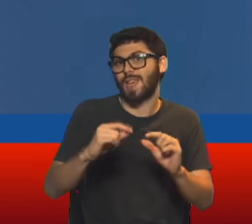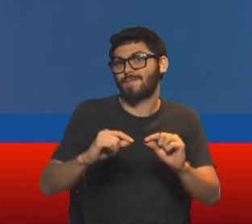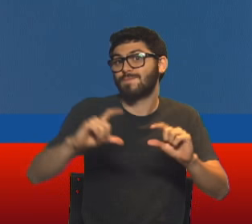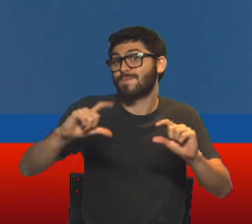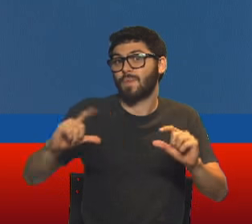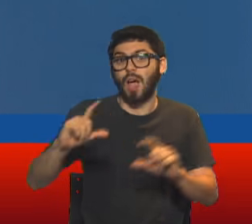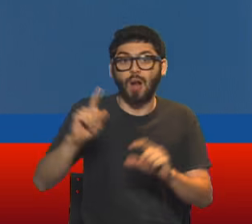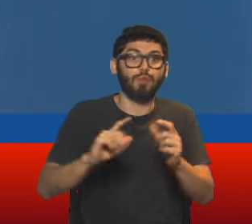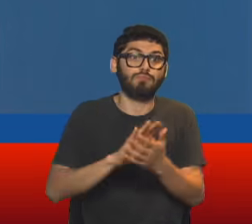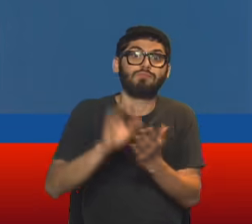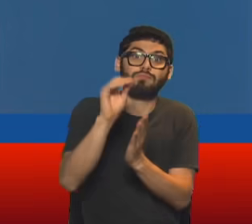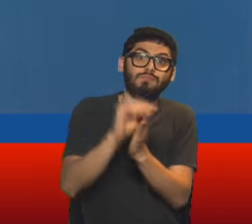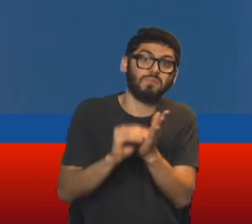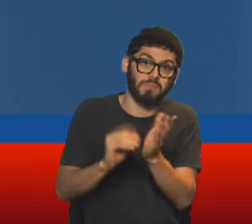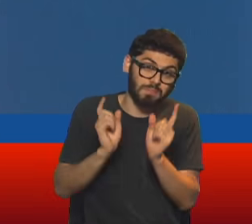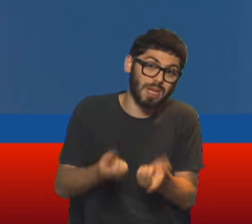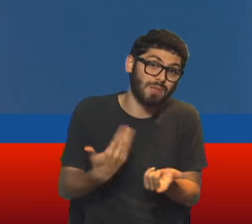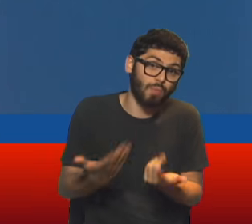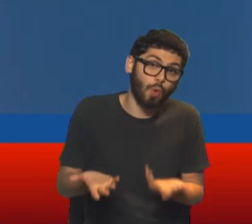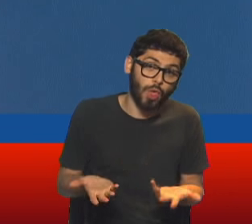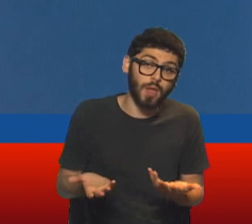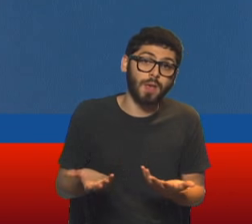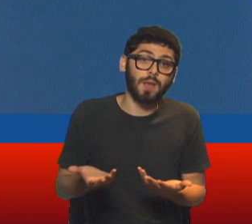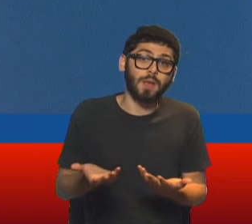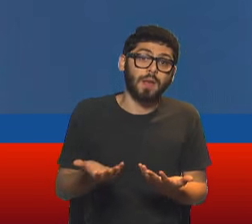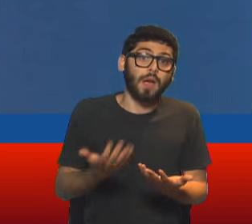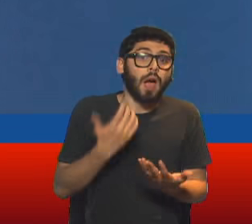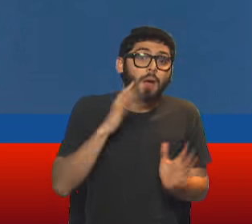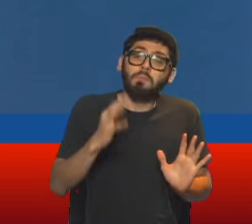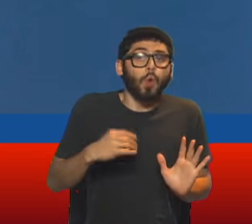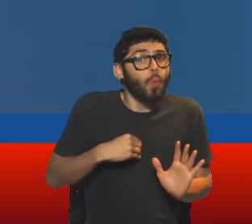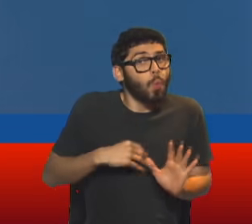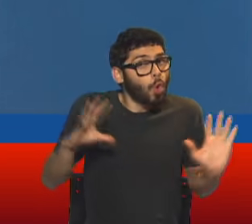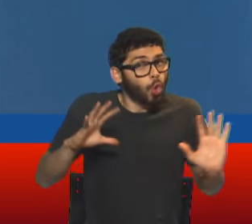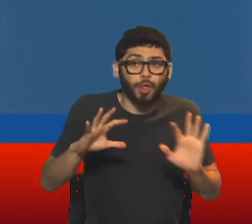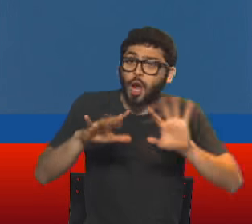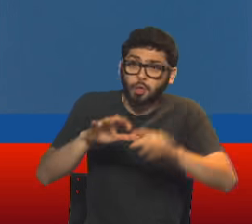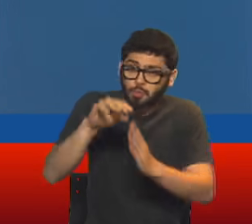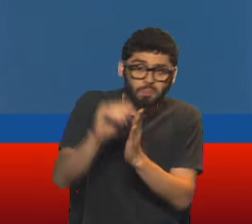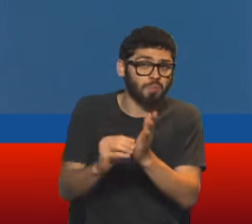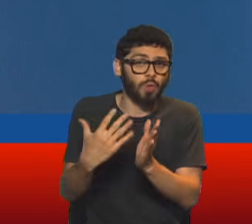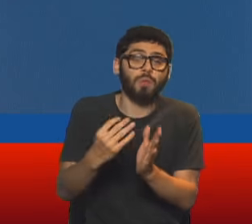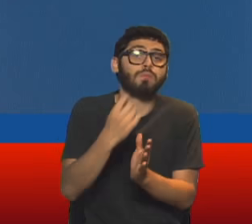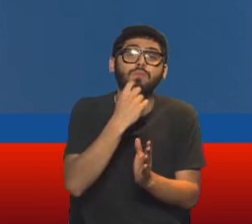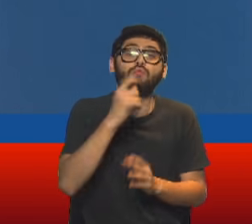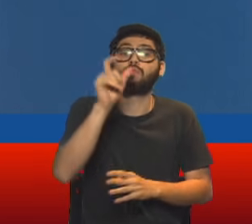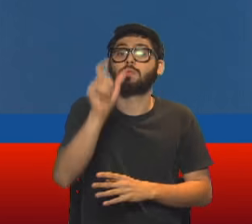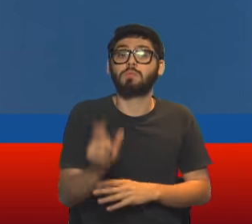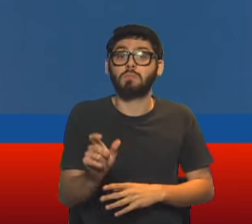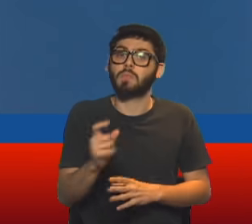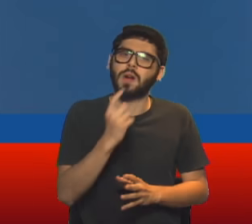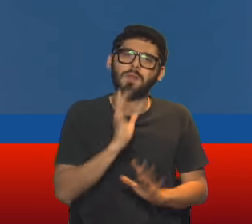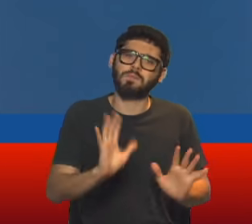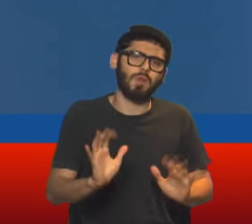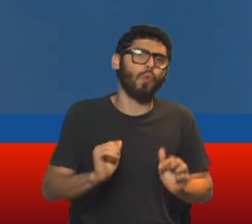entrando y teniendo oportunidad de adherirse de optar voluntariamente también puede ser que una persona decida seguir esperando